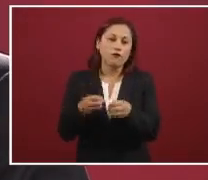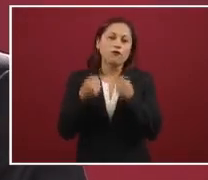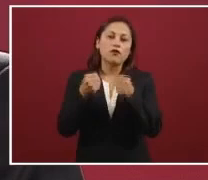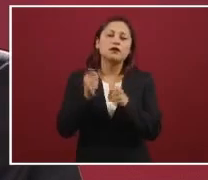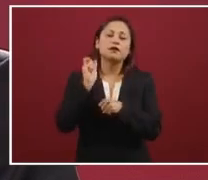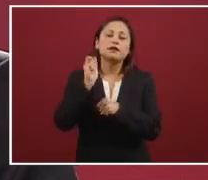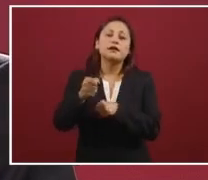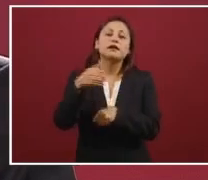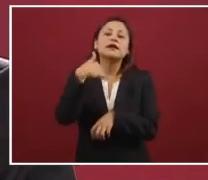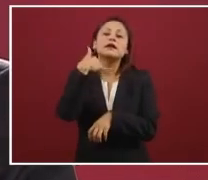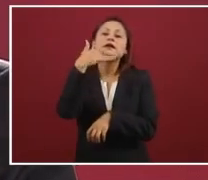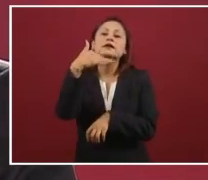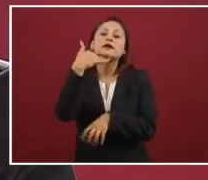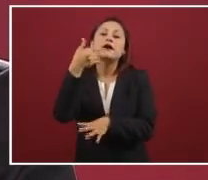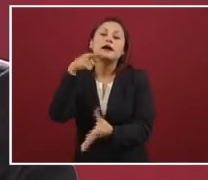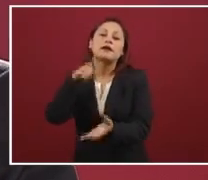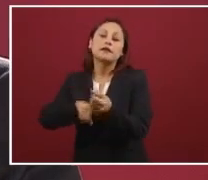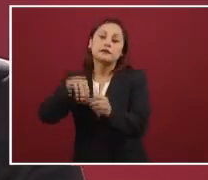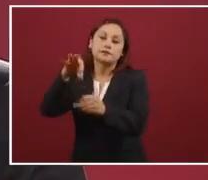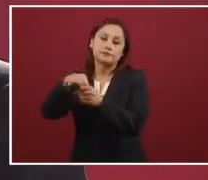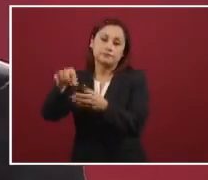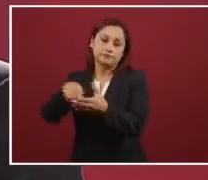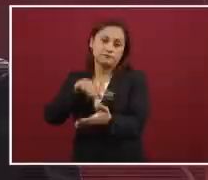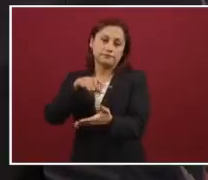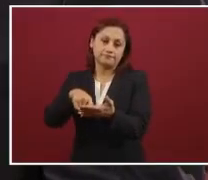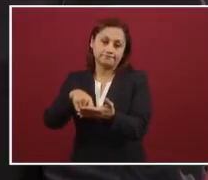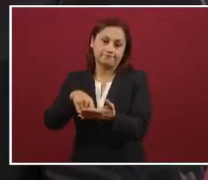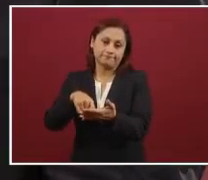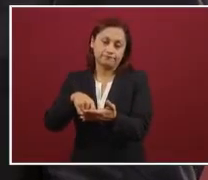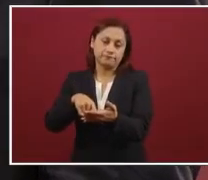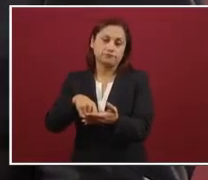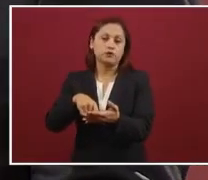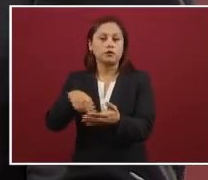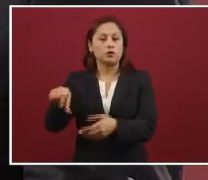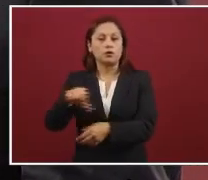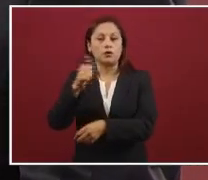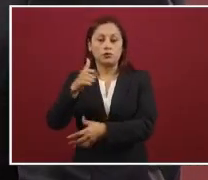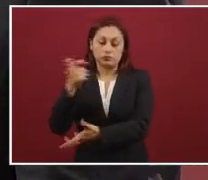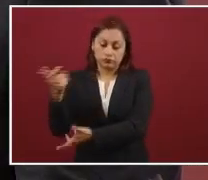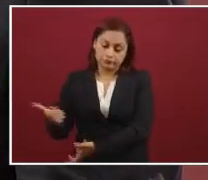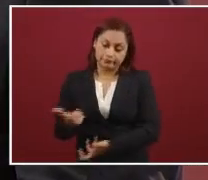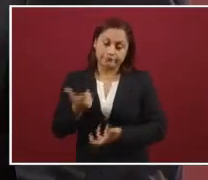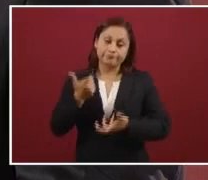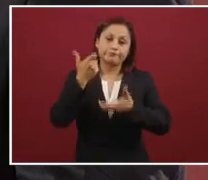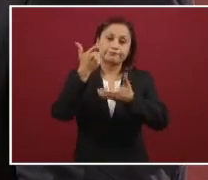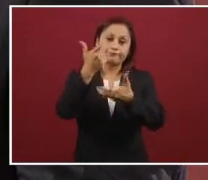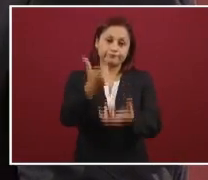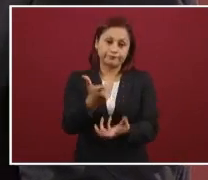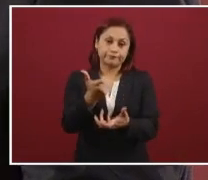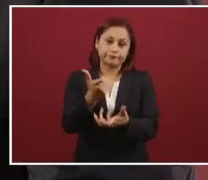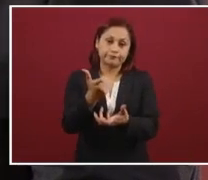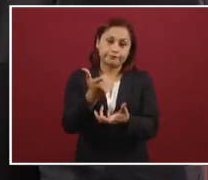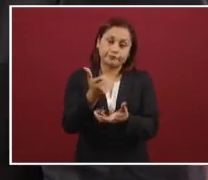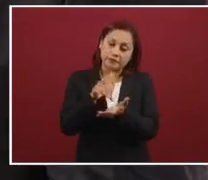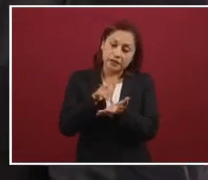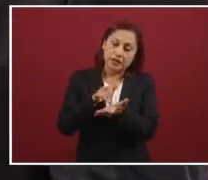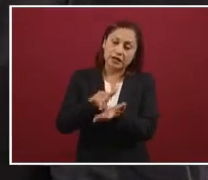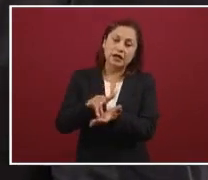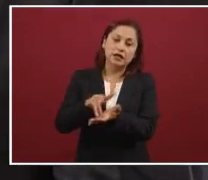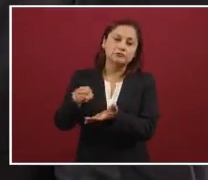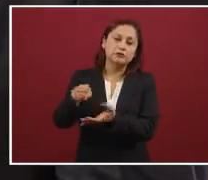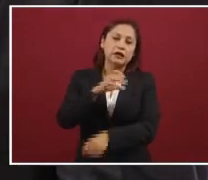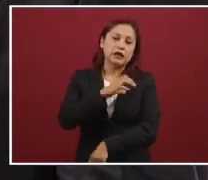fraudes electorales, el uso del dinero del presupuesto para favorecer a candidatos, a